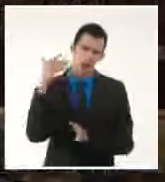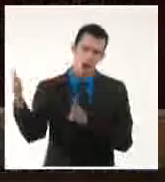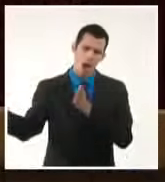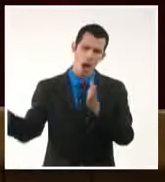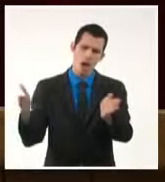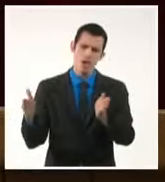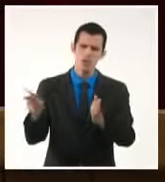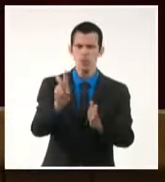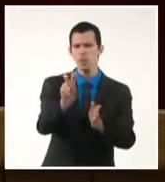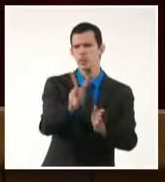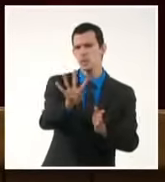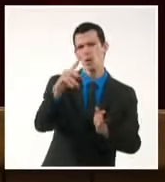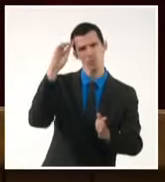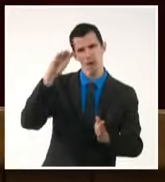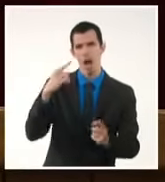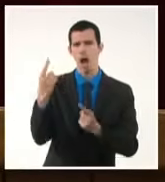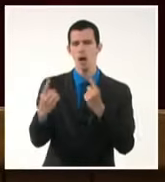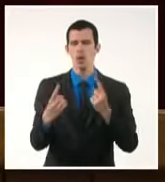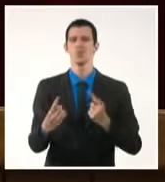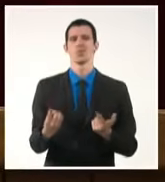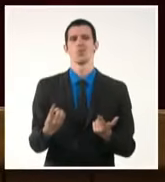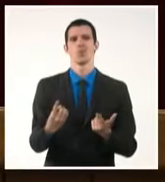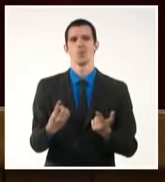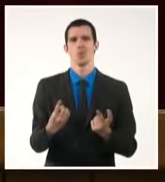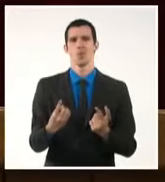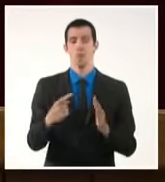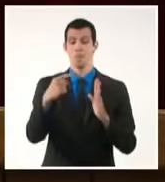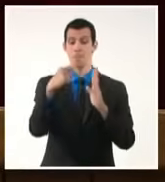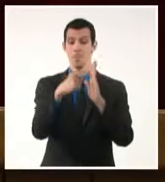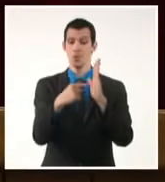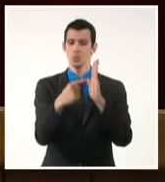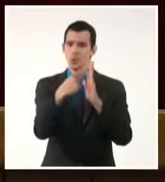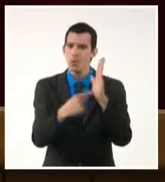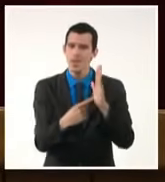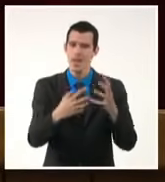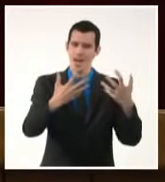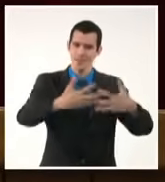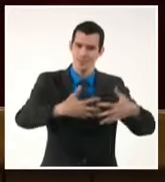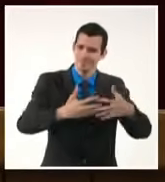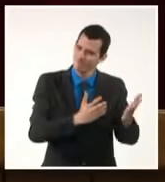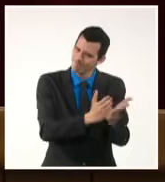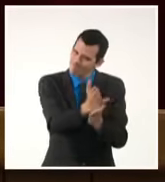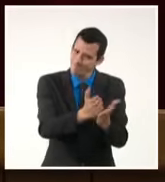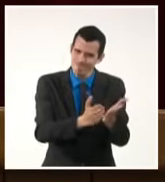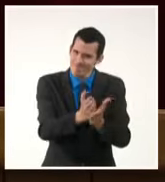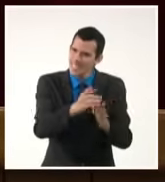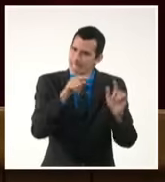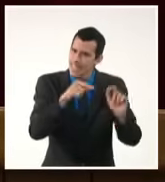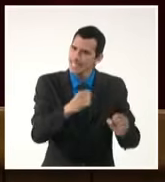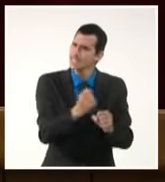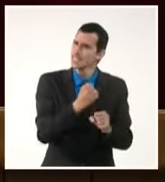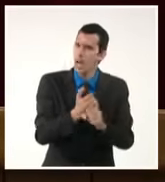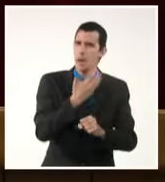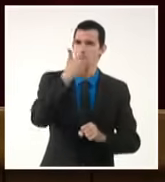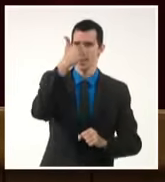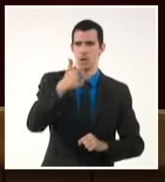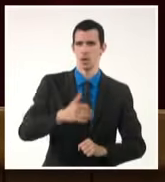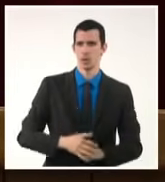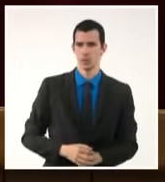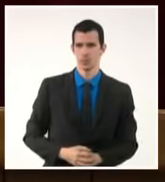en niveles de actividad que son decisivos para el país, aunque aún insuficientes para cubrir la